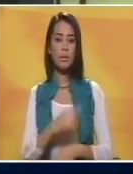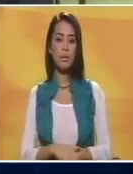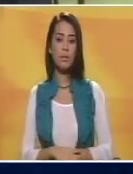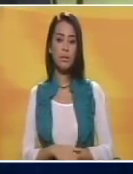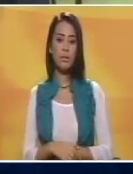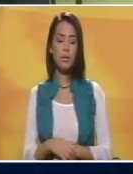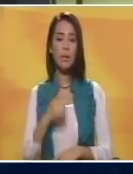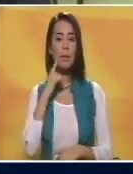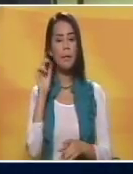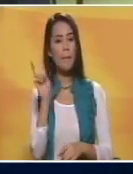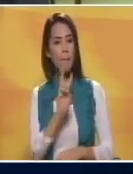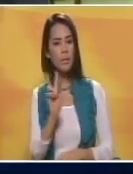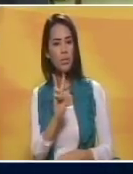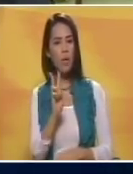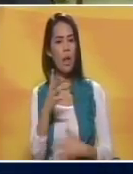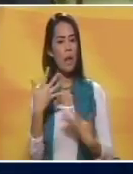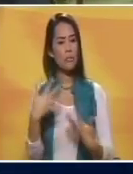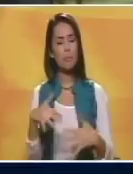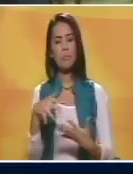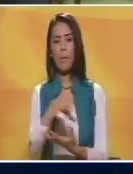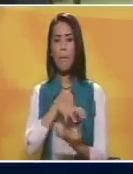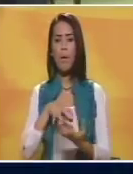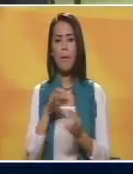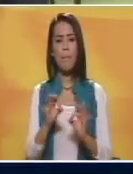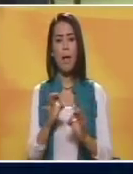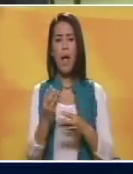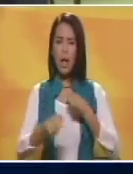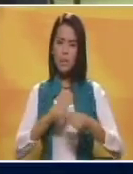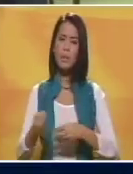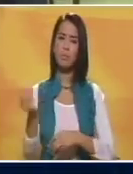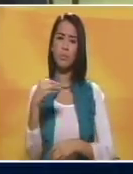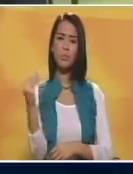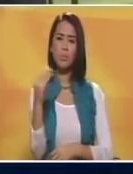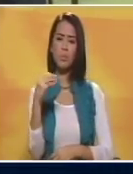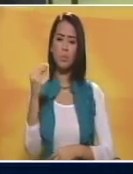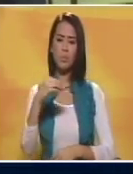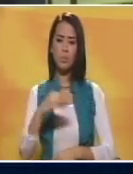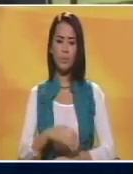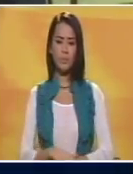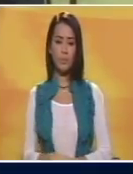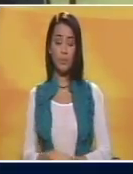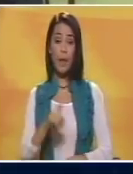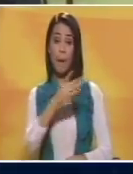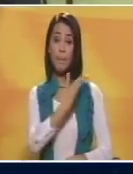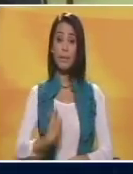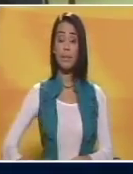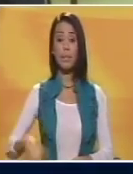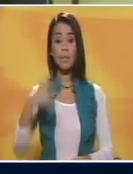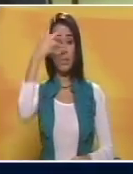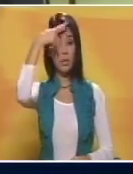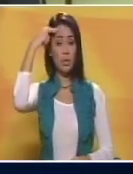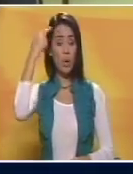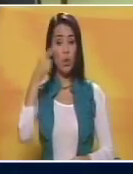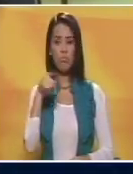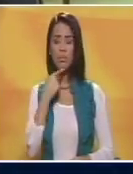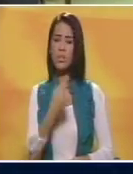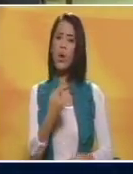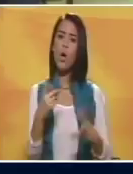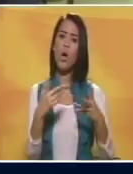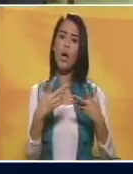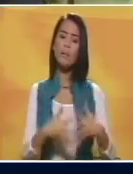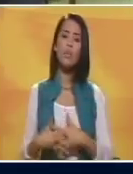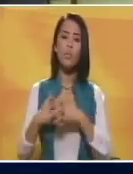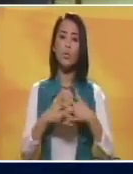Venezuela. Creemos que se debe hacer más. El presidente Trump ha dejado claro que Estados Unidos no estará de